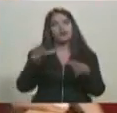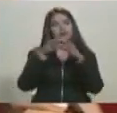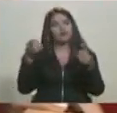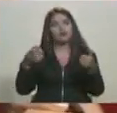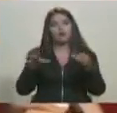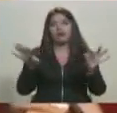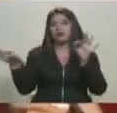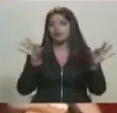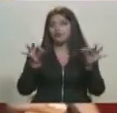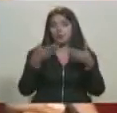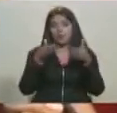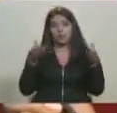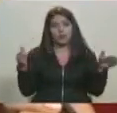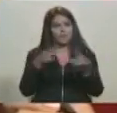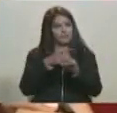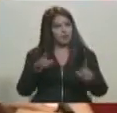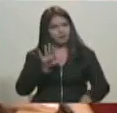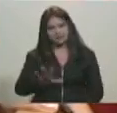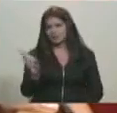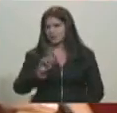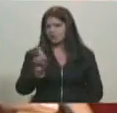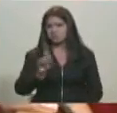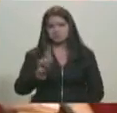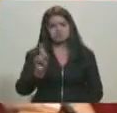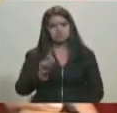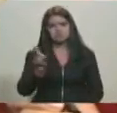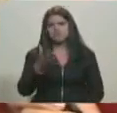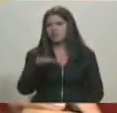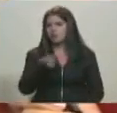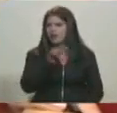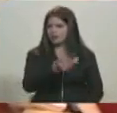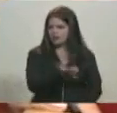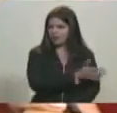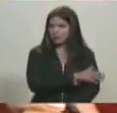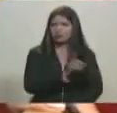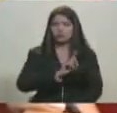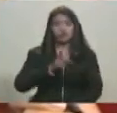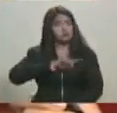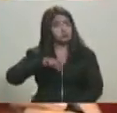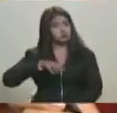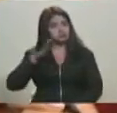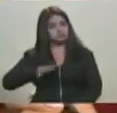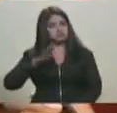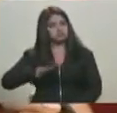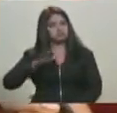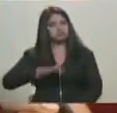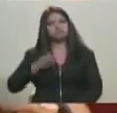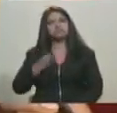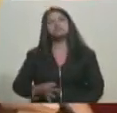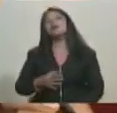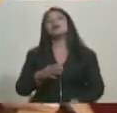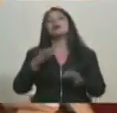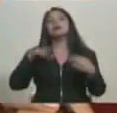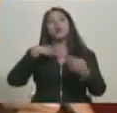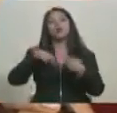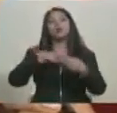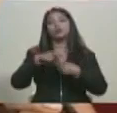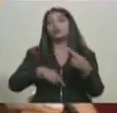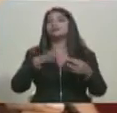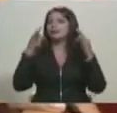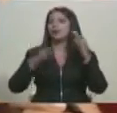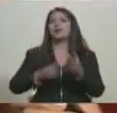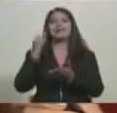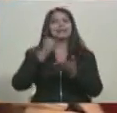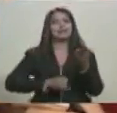popular. Eso no ocurre para nada en los sectores de la derecha. Nosotros estamos tranquilos, te garantizo que la revolución tendrá inscripción